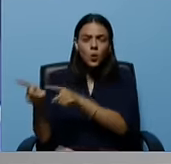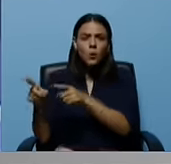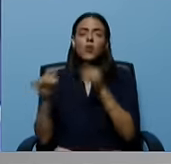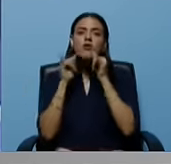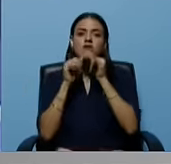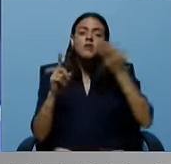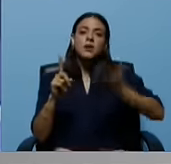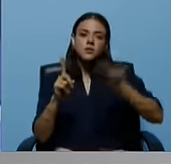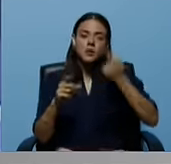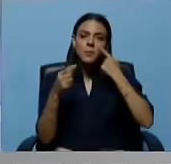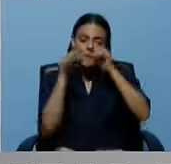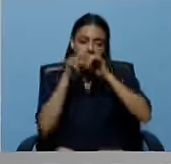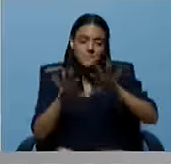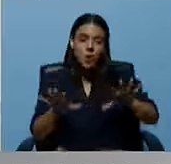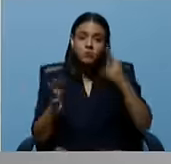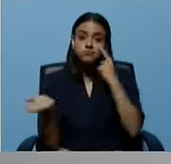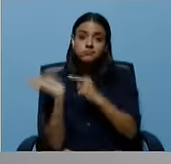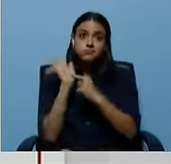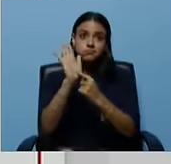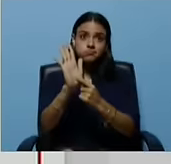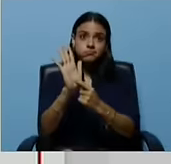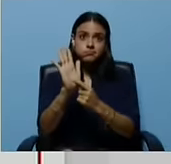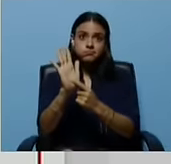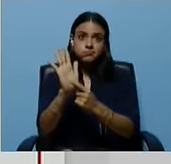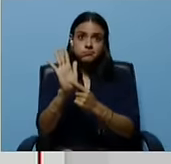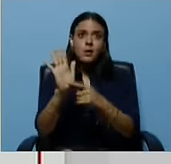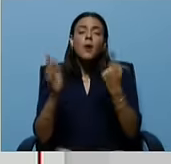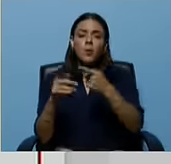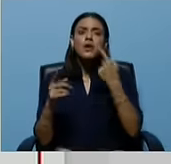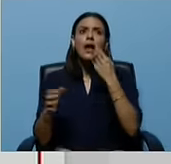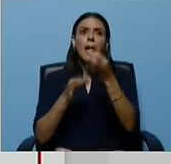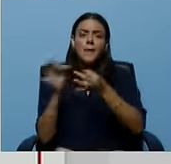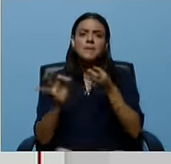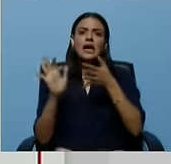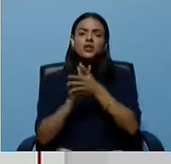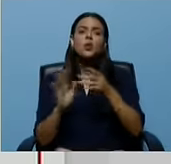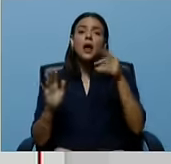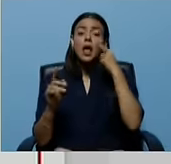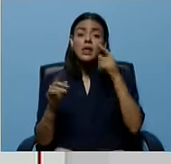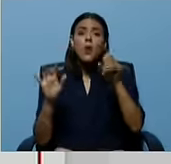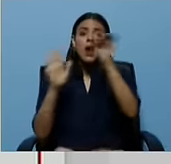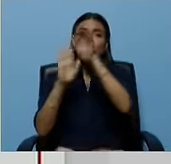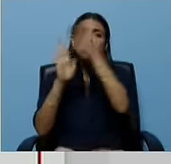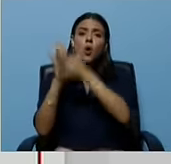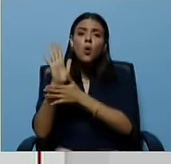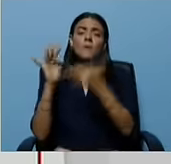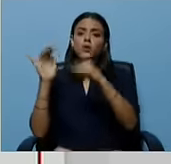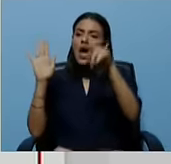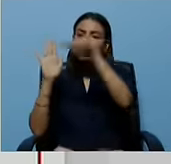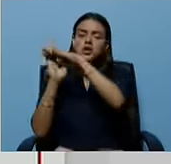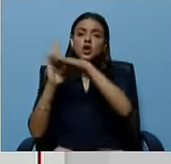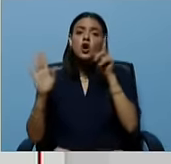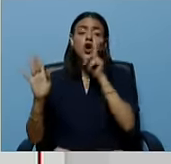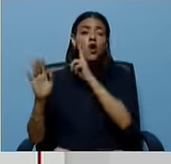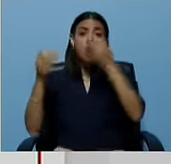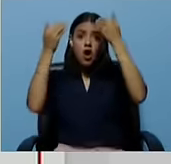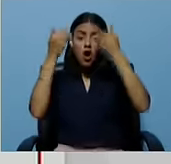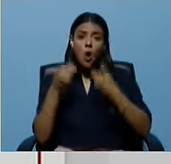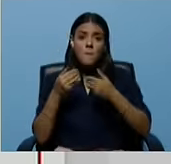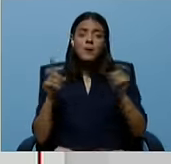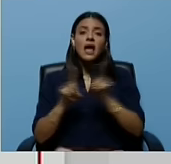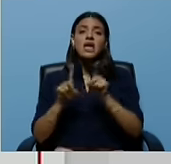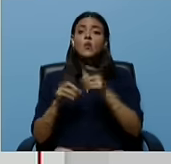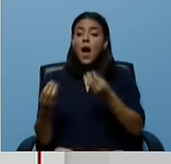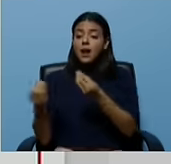información, que además me alude directamente porque presentaron un documento donde aparece mi nombre como